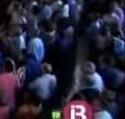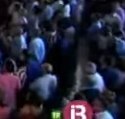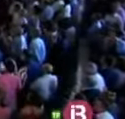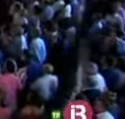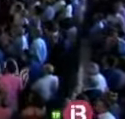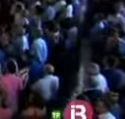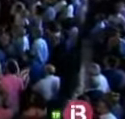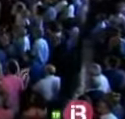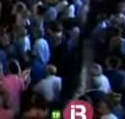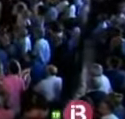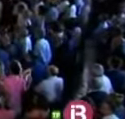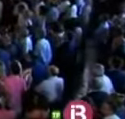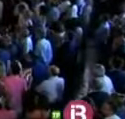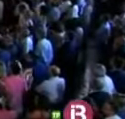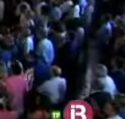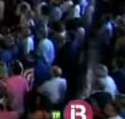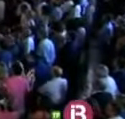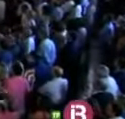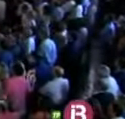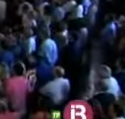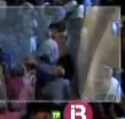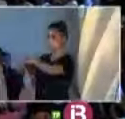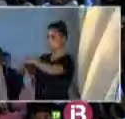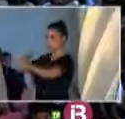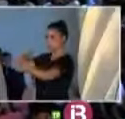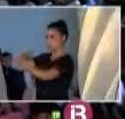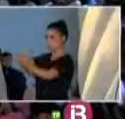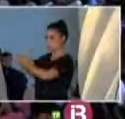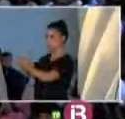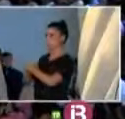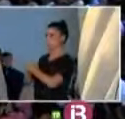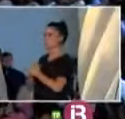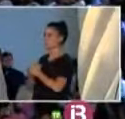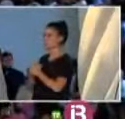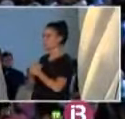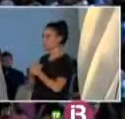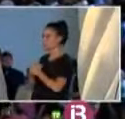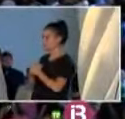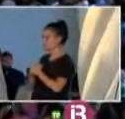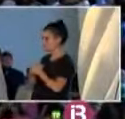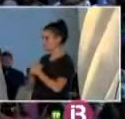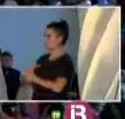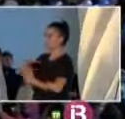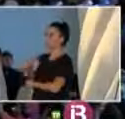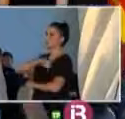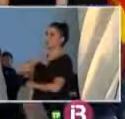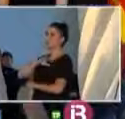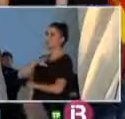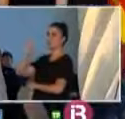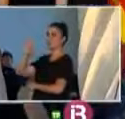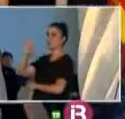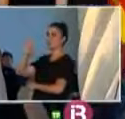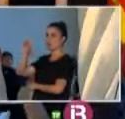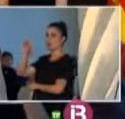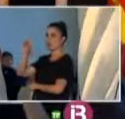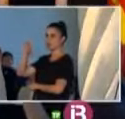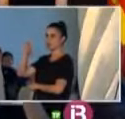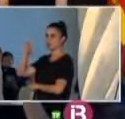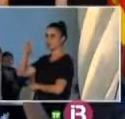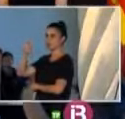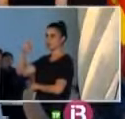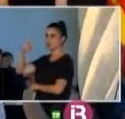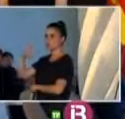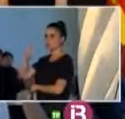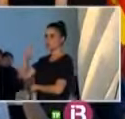Poyato, vicepresidenta del Gobierno por suplencia del presidente del Gobierno, don Pedro Sánchez Pérez Castejón.